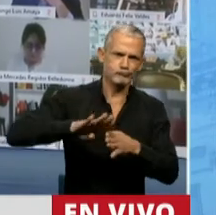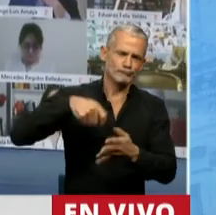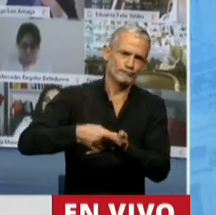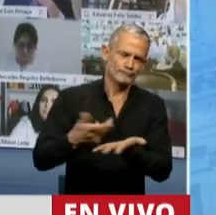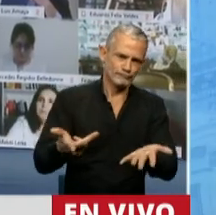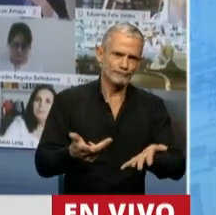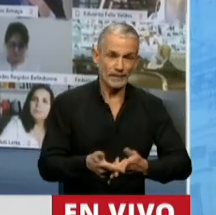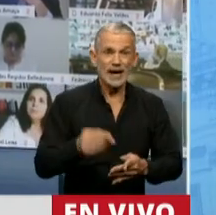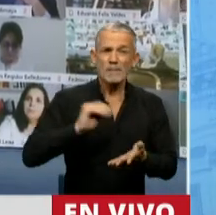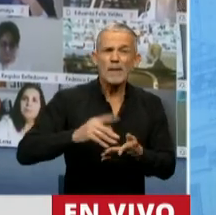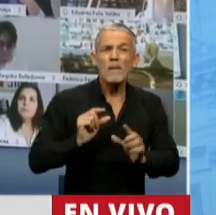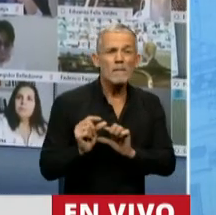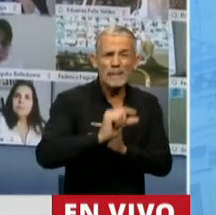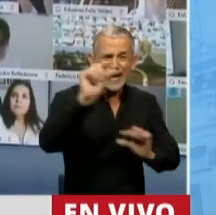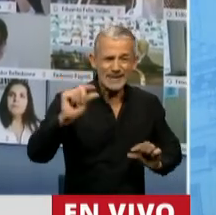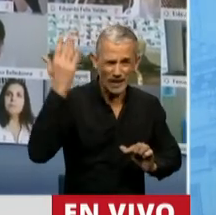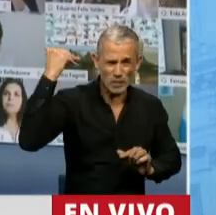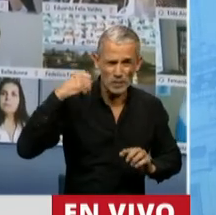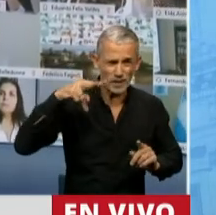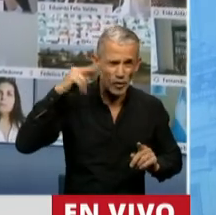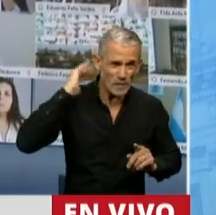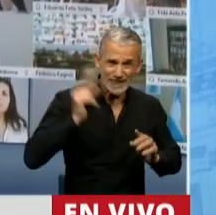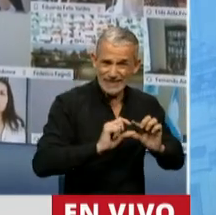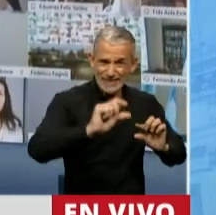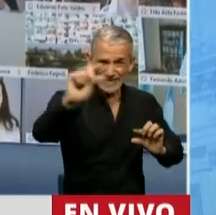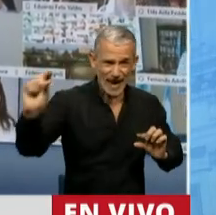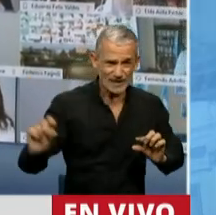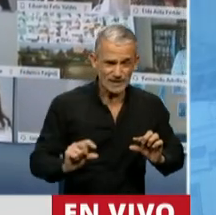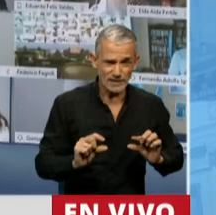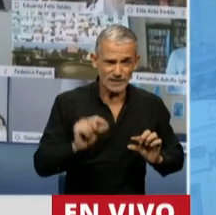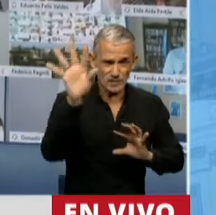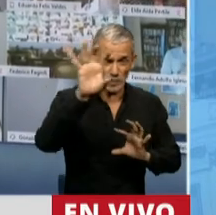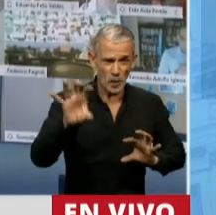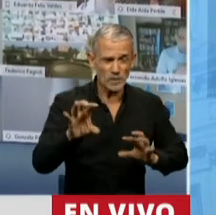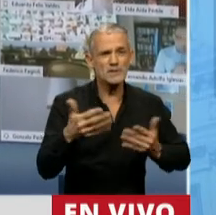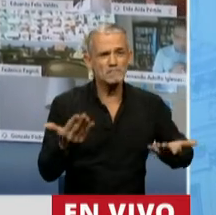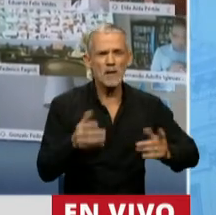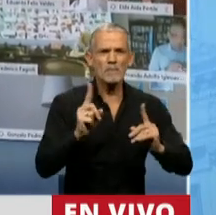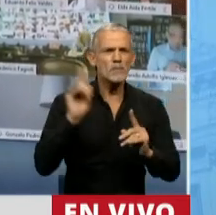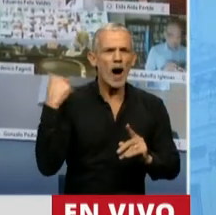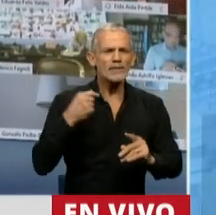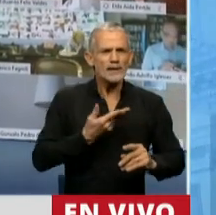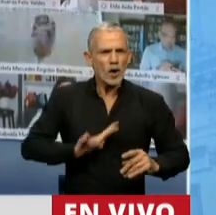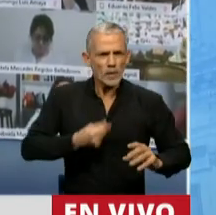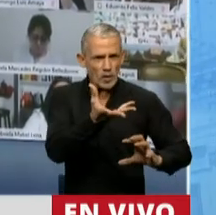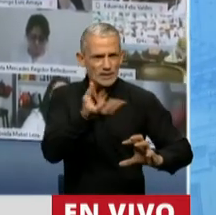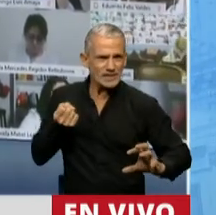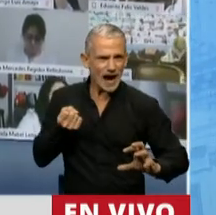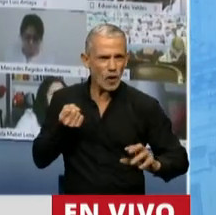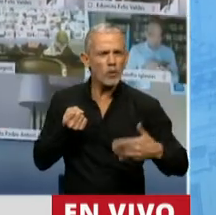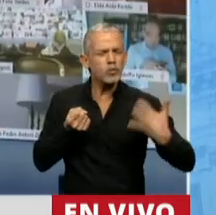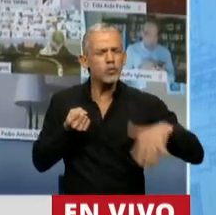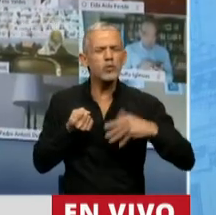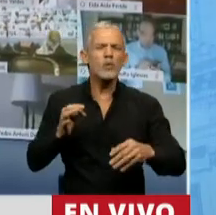más teniendo en cuenta que este préstamo compensaba de alguna manera lo que se le había sacado a las provincias